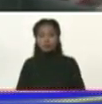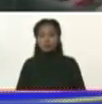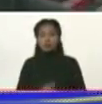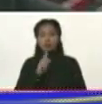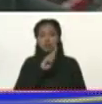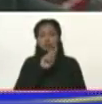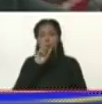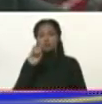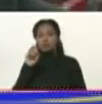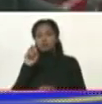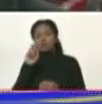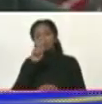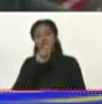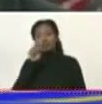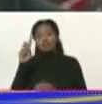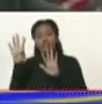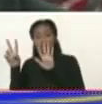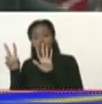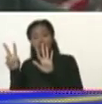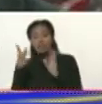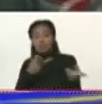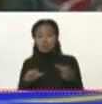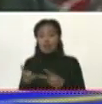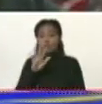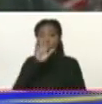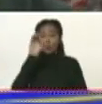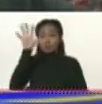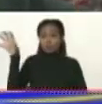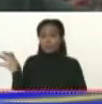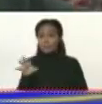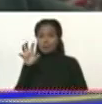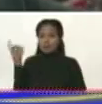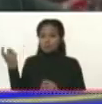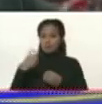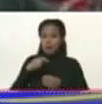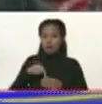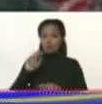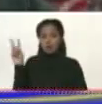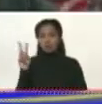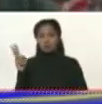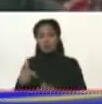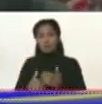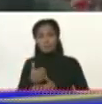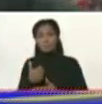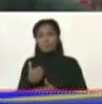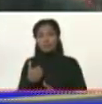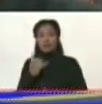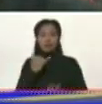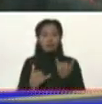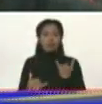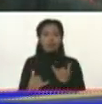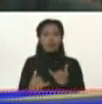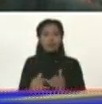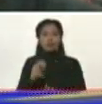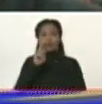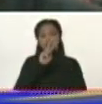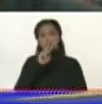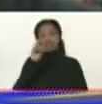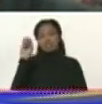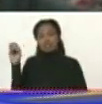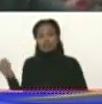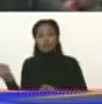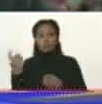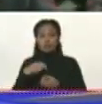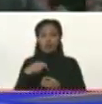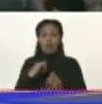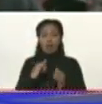117 invitados de 50 países. Y, por cierto, bueno, había más realmente a la final, eran 200 delegados que estuvieron